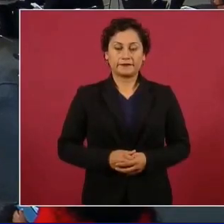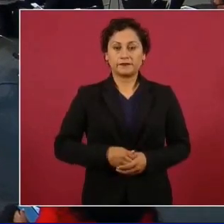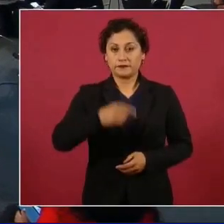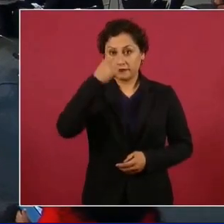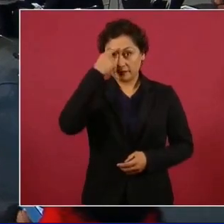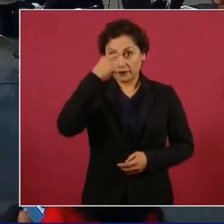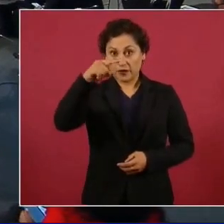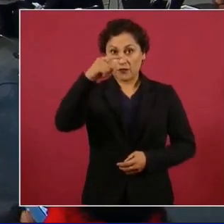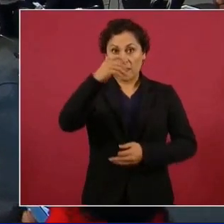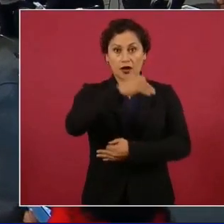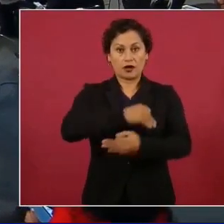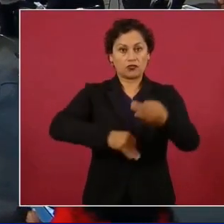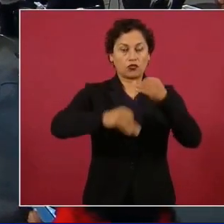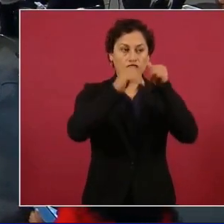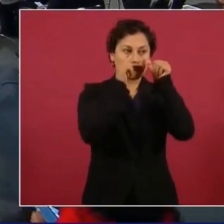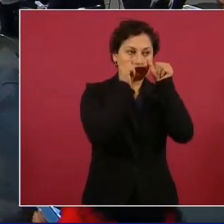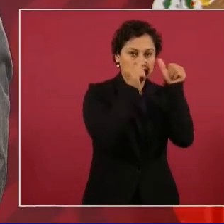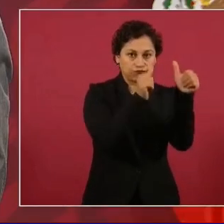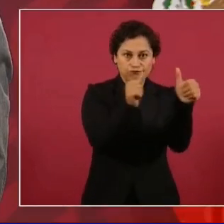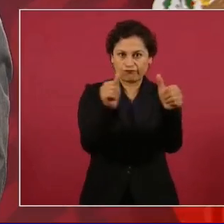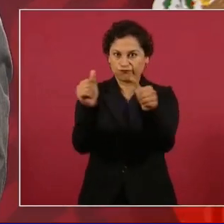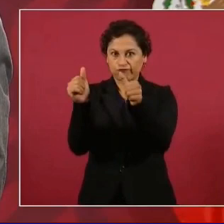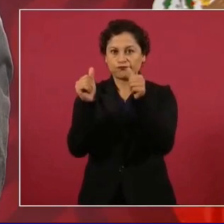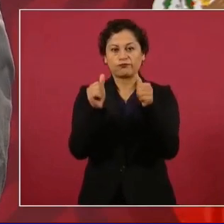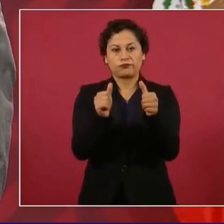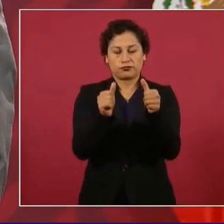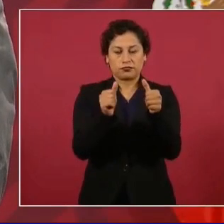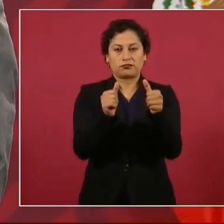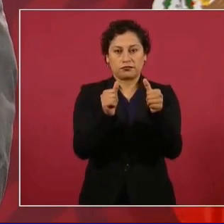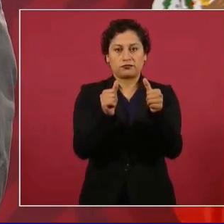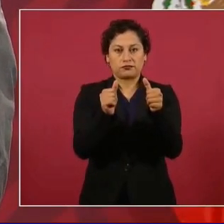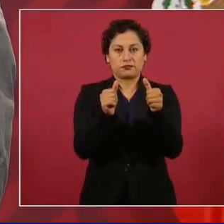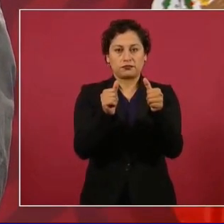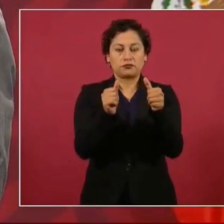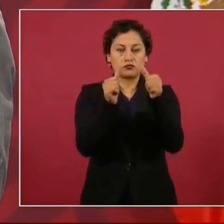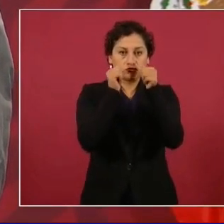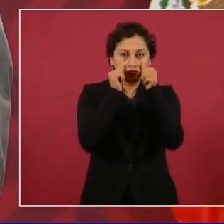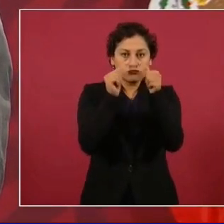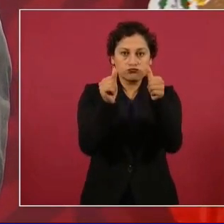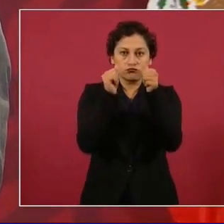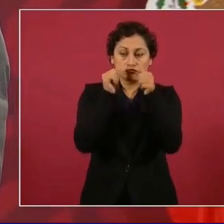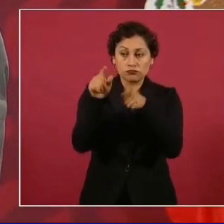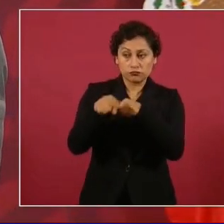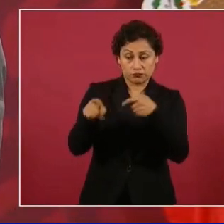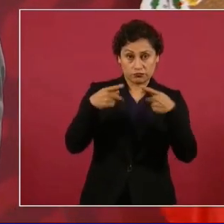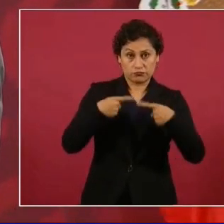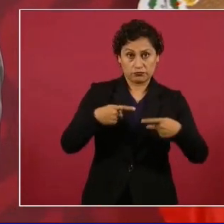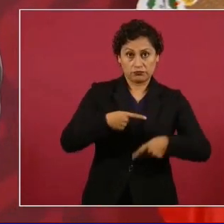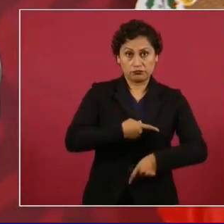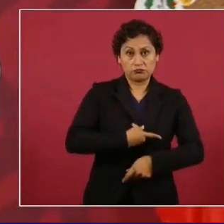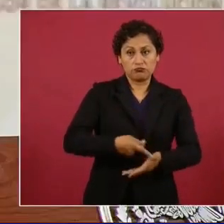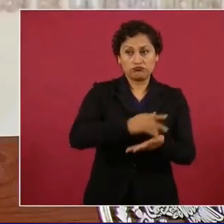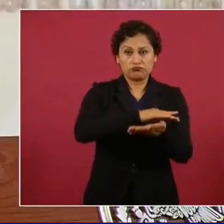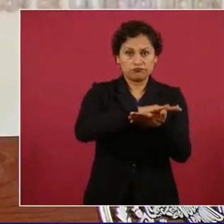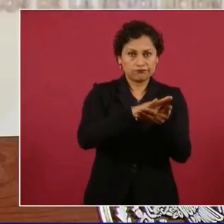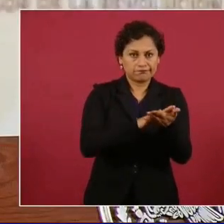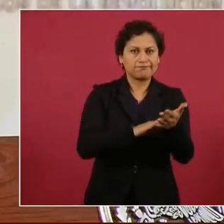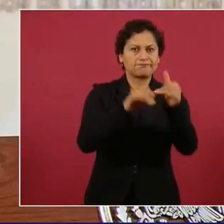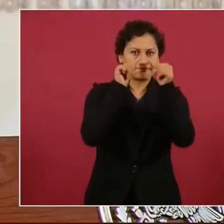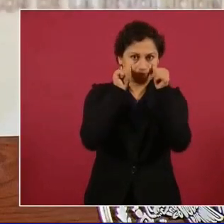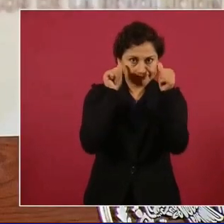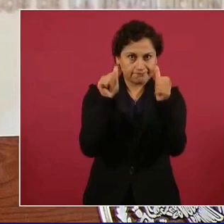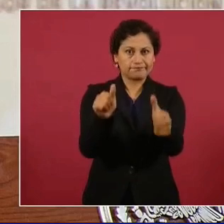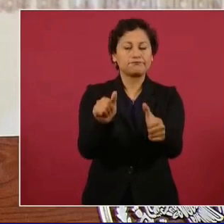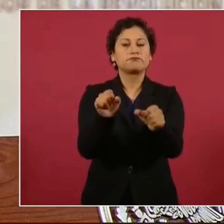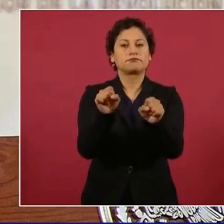seamos tomados en cuenta, hasta la gente más humilde sea tomada en